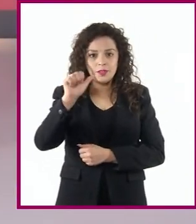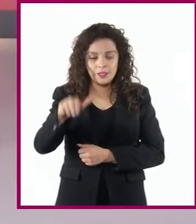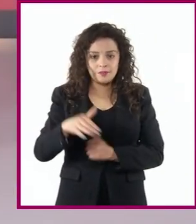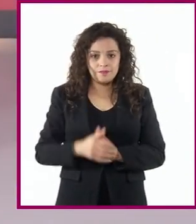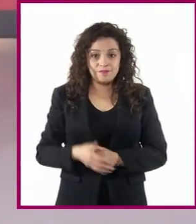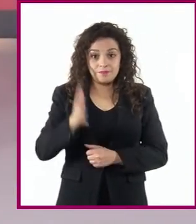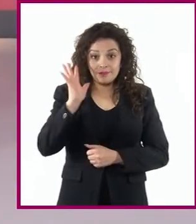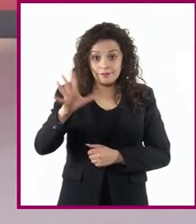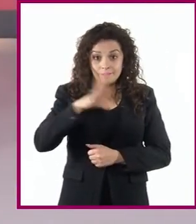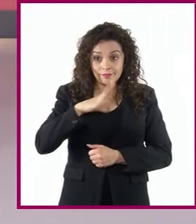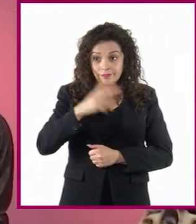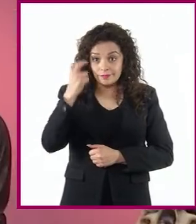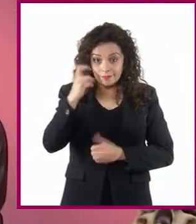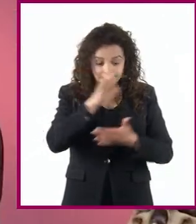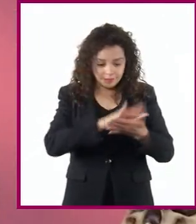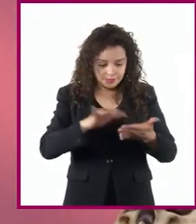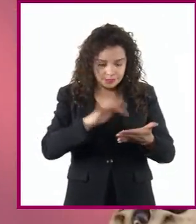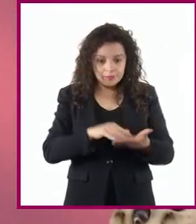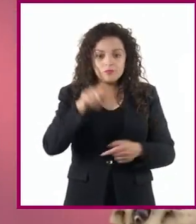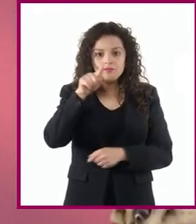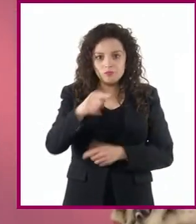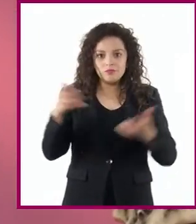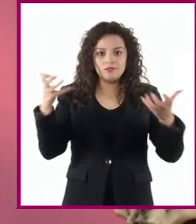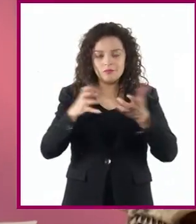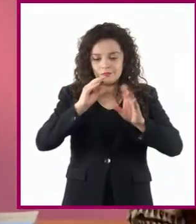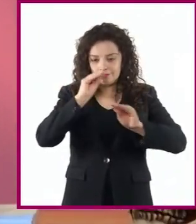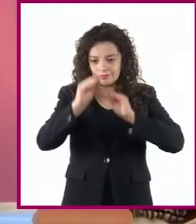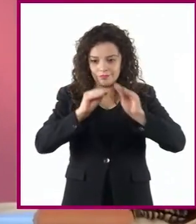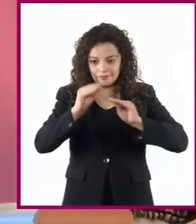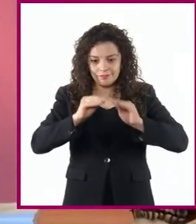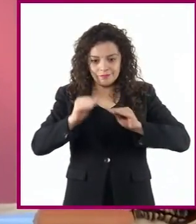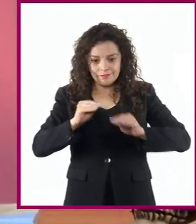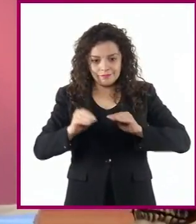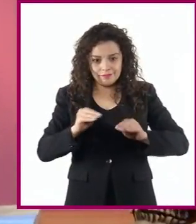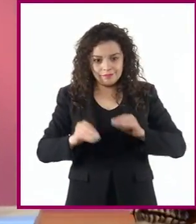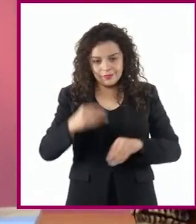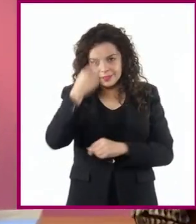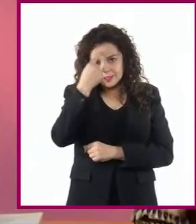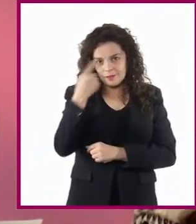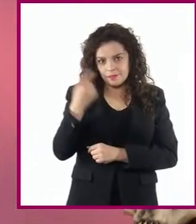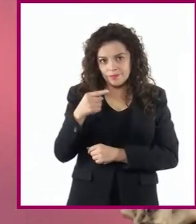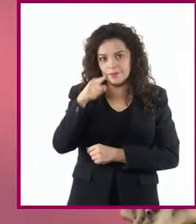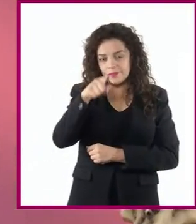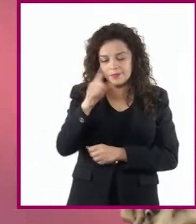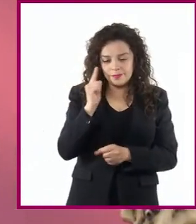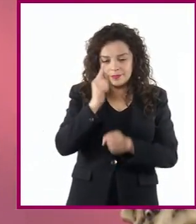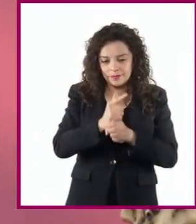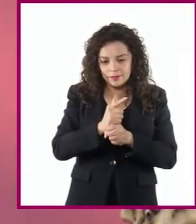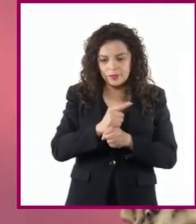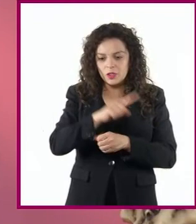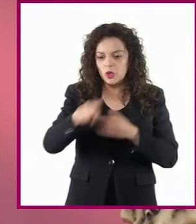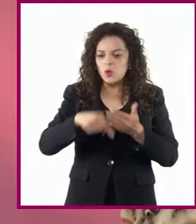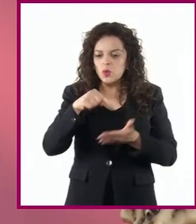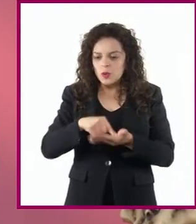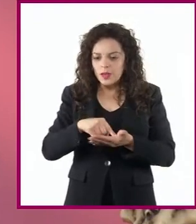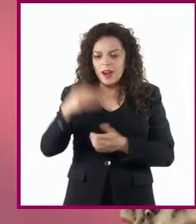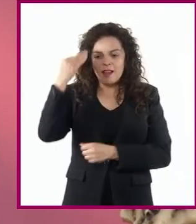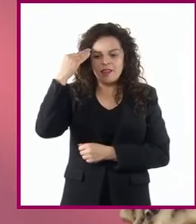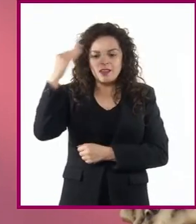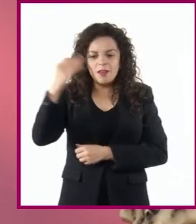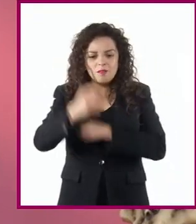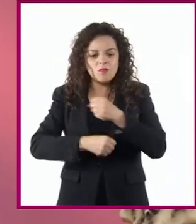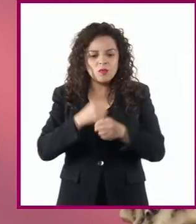el texto, realicen una adaptación en la que ubiquen el tiempo y espacio en que se